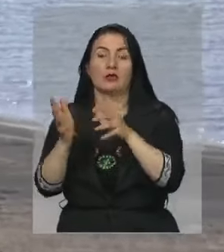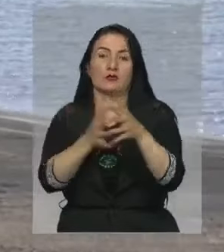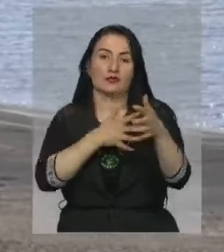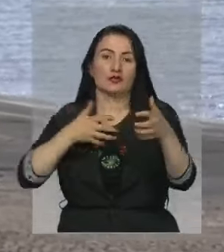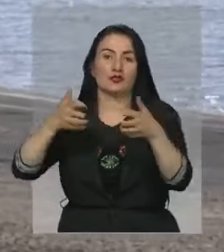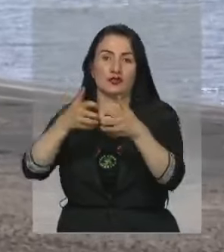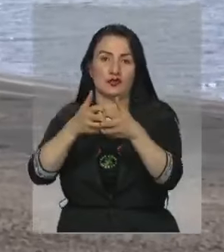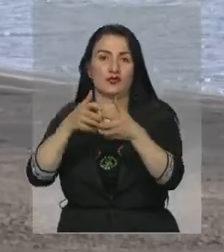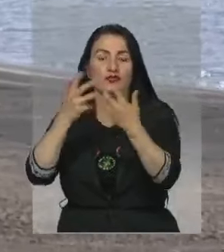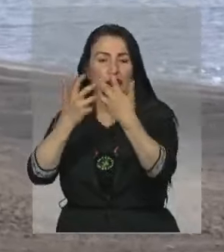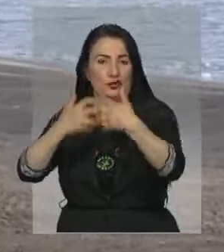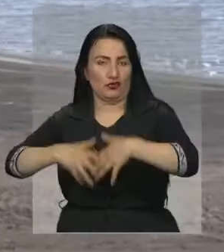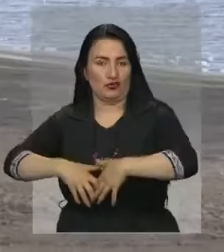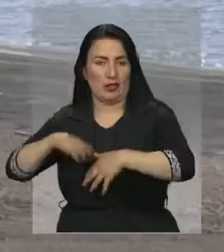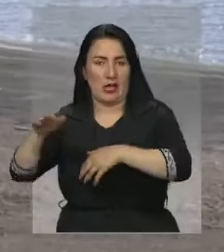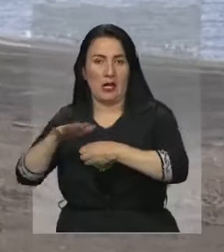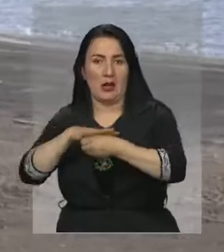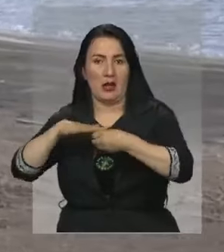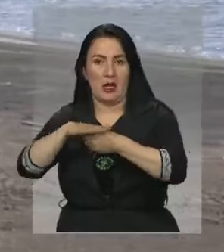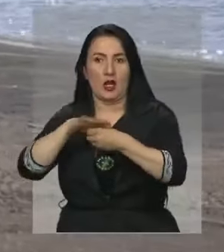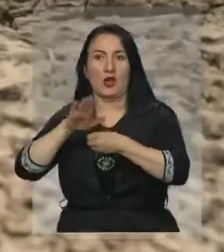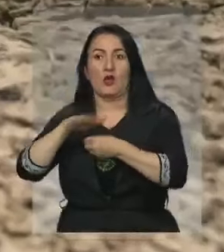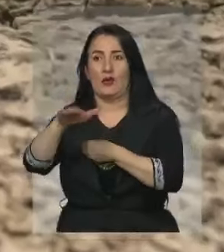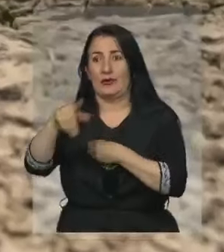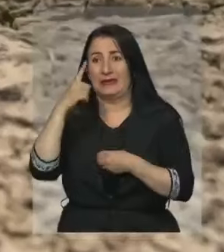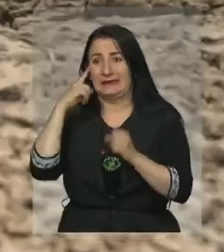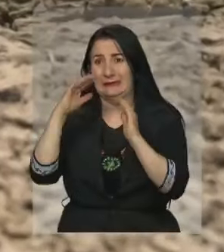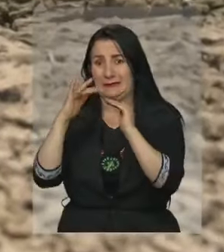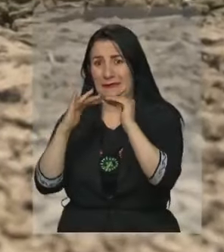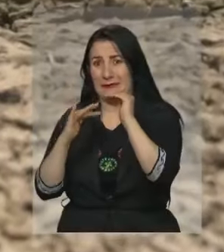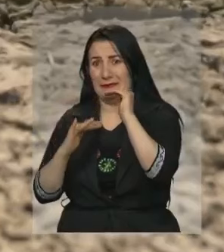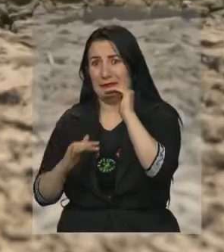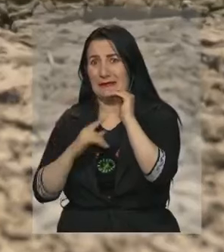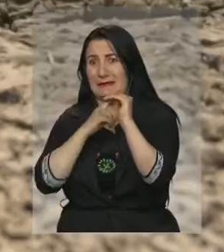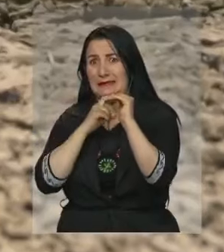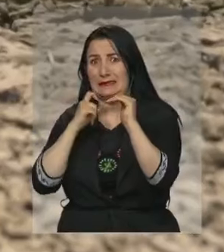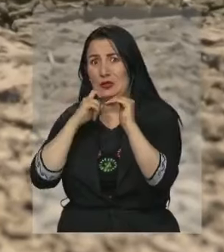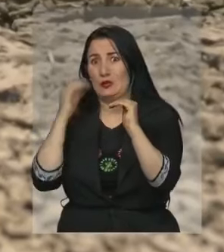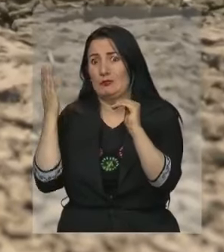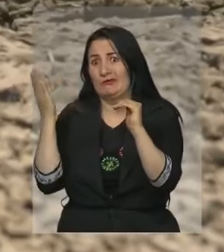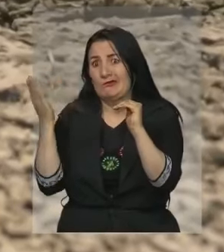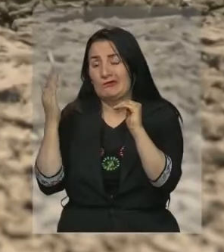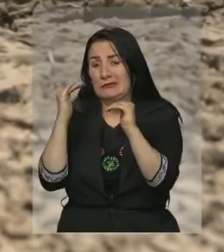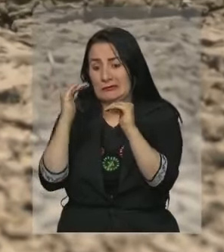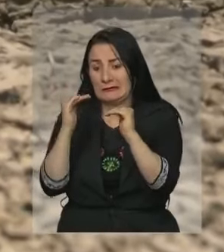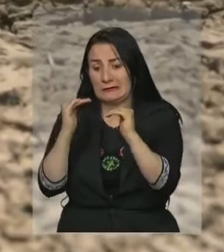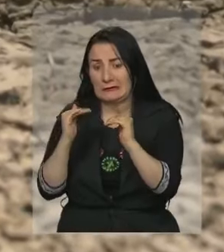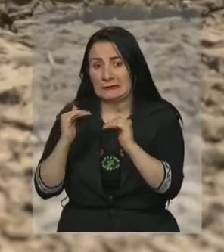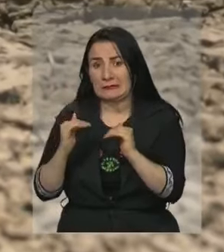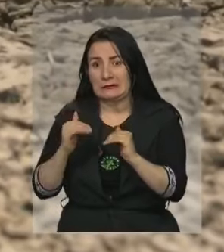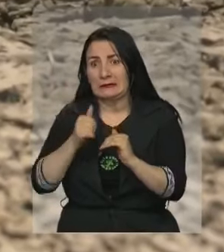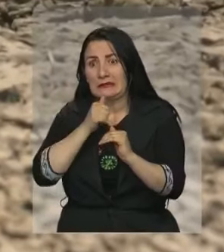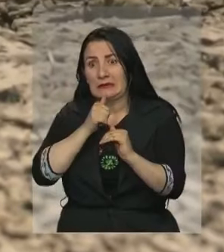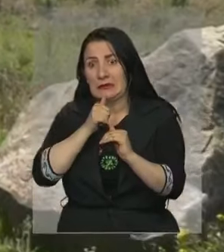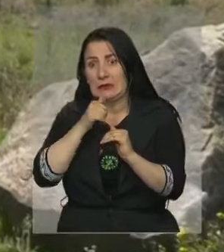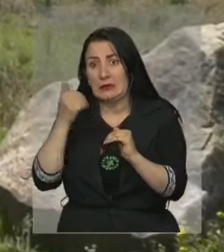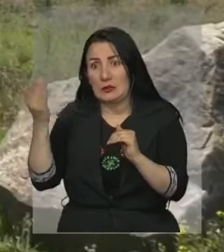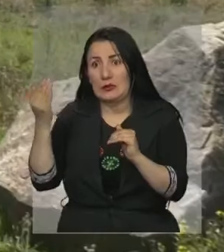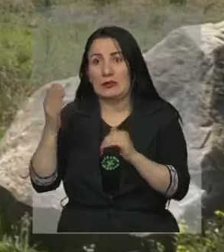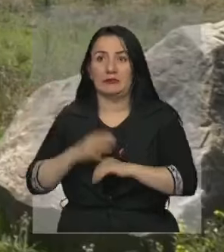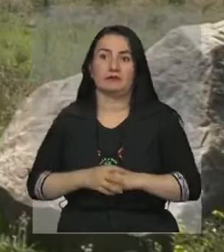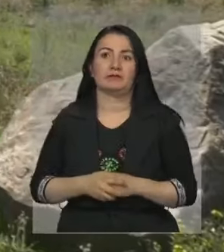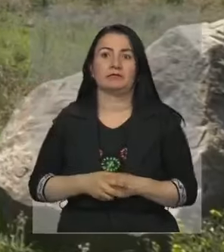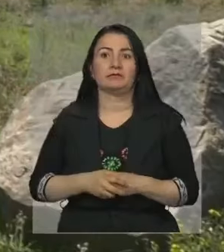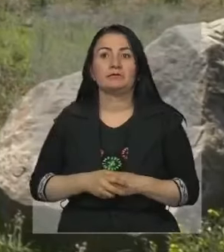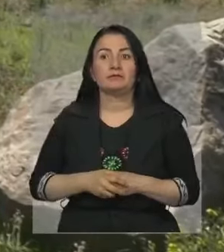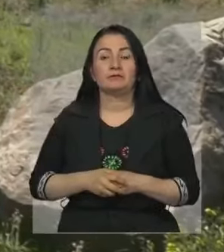Cota. Recordemos que esto ocurre, como vemos, lastimosamente esas imágenes nos preocupan por el bajo nivel de los embalses que abastecen a